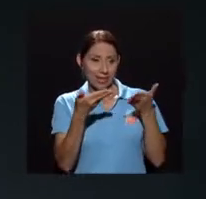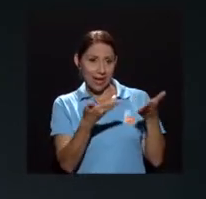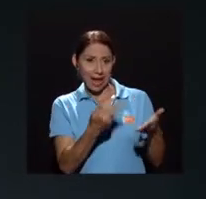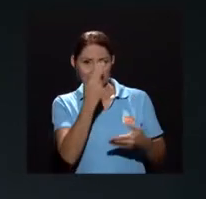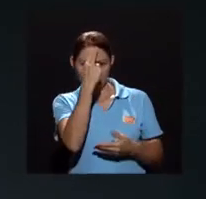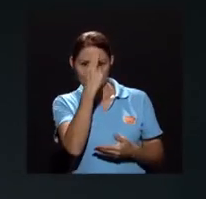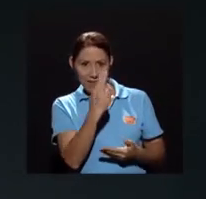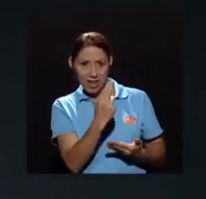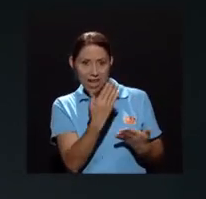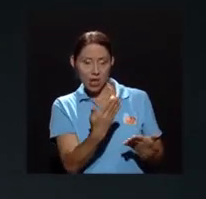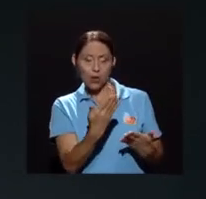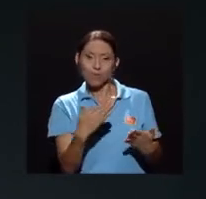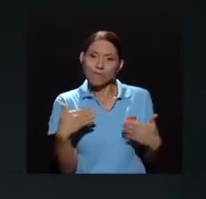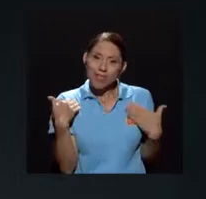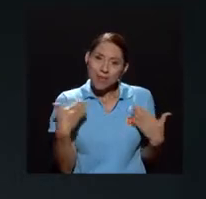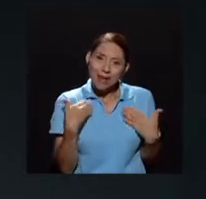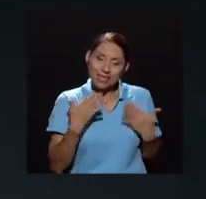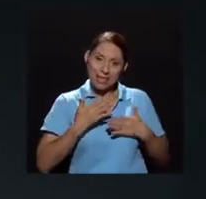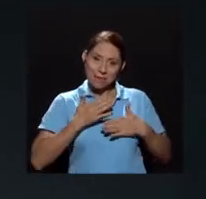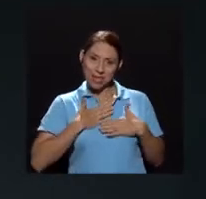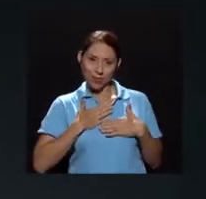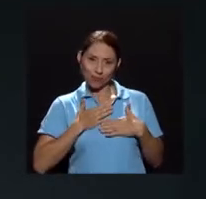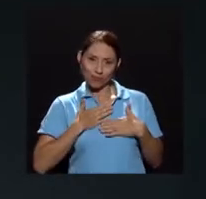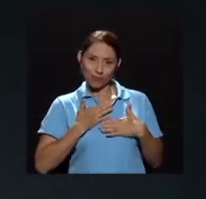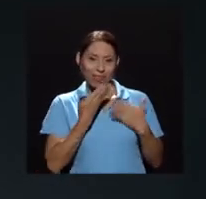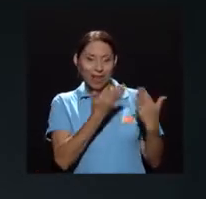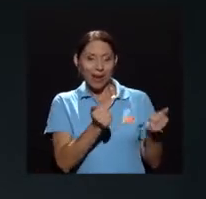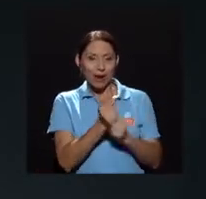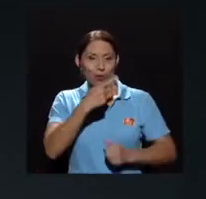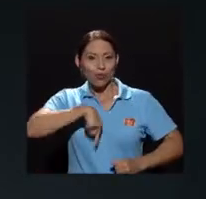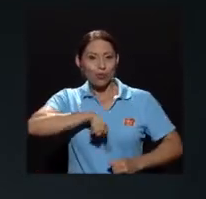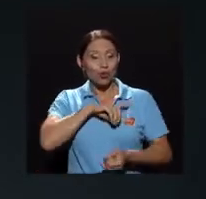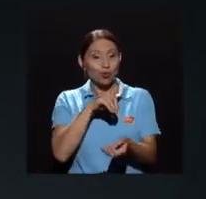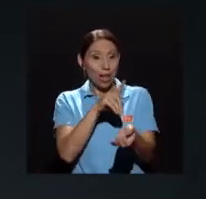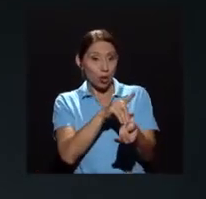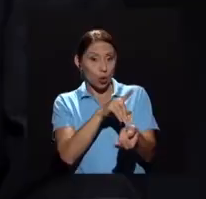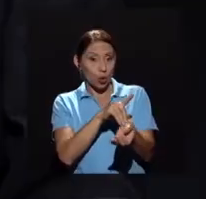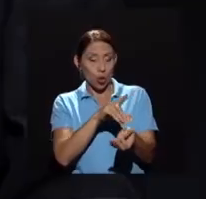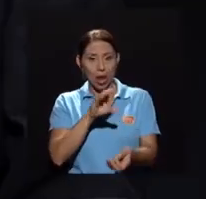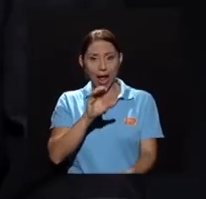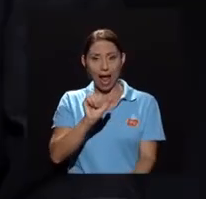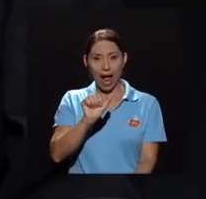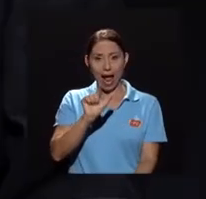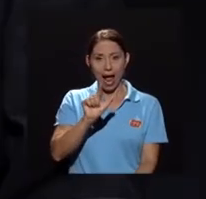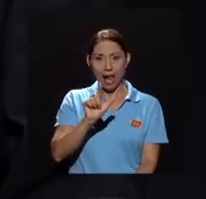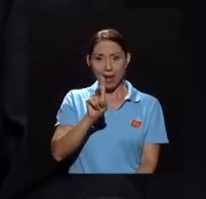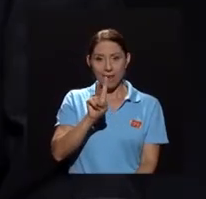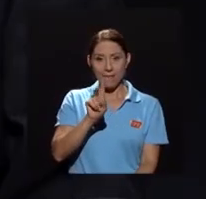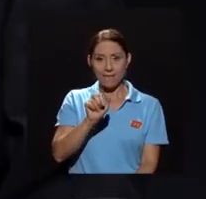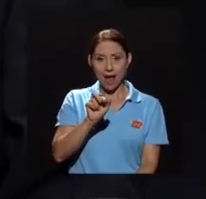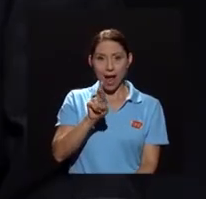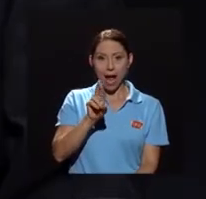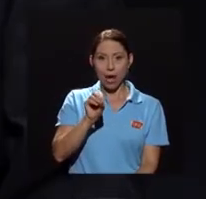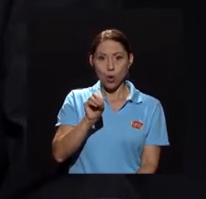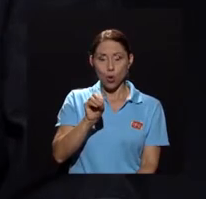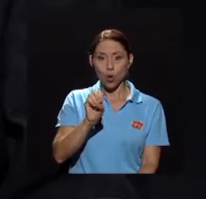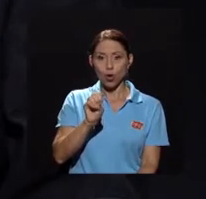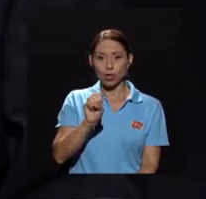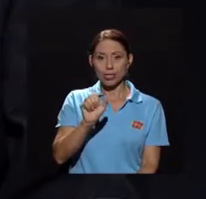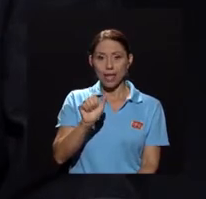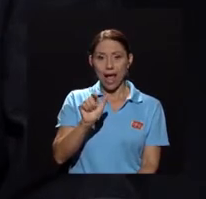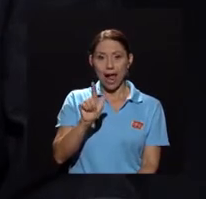y el placer mío de tener con nosotros al doctor álvaro salas quienes en esta